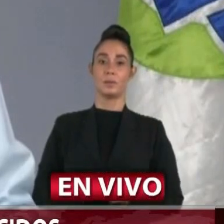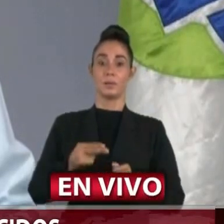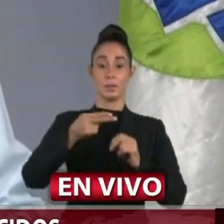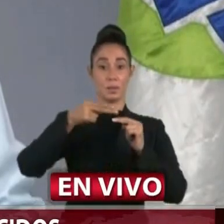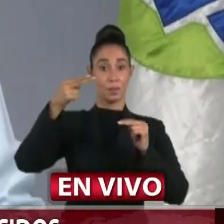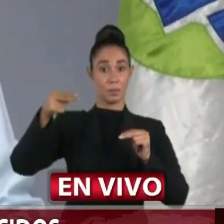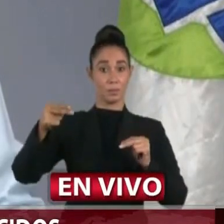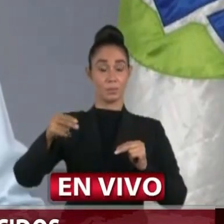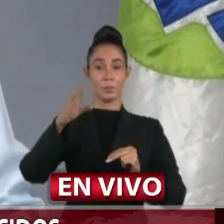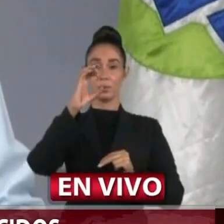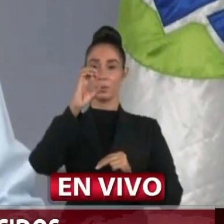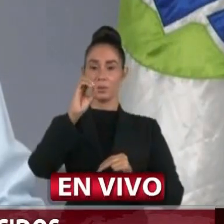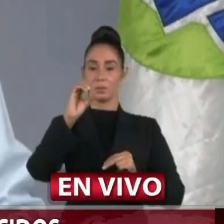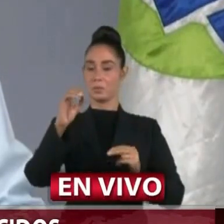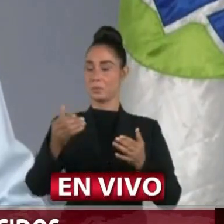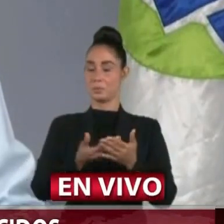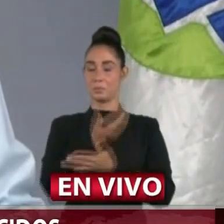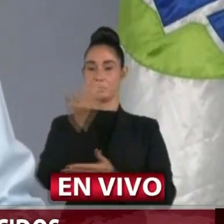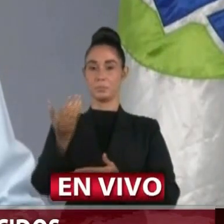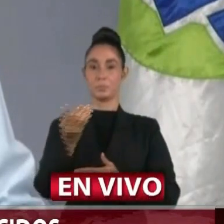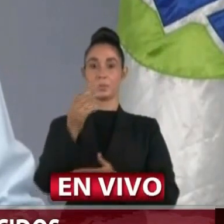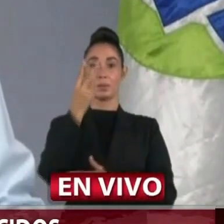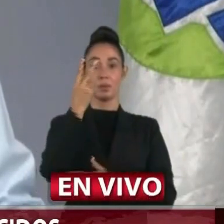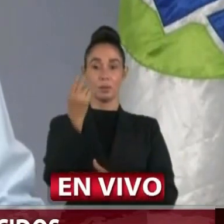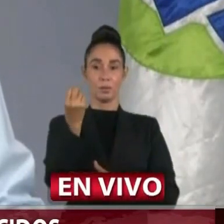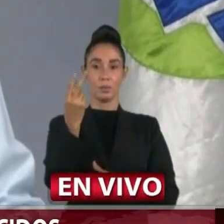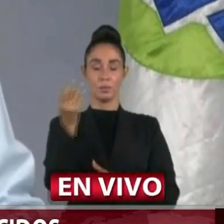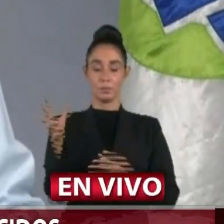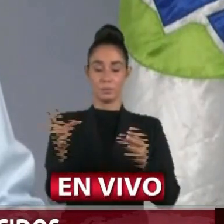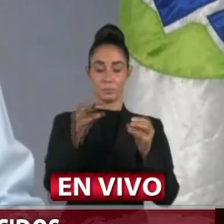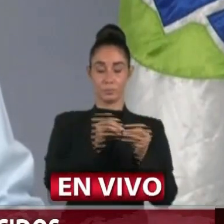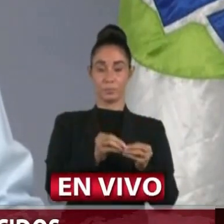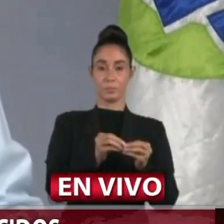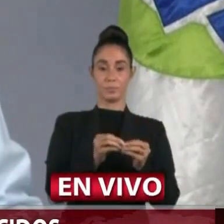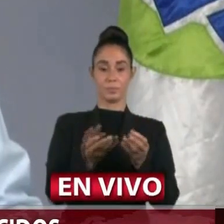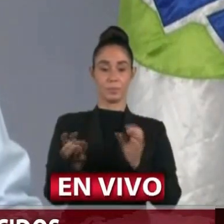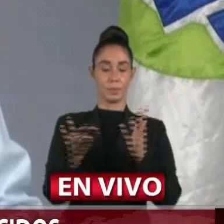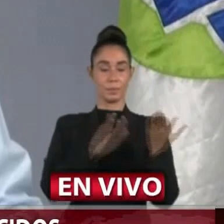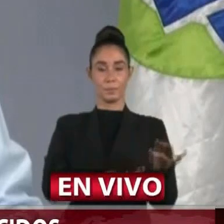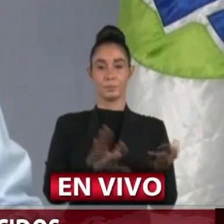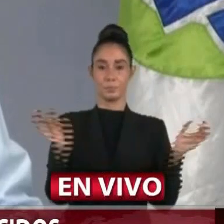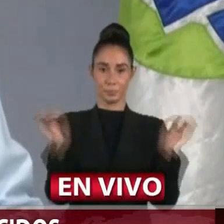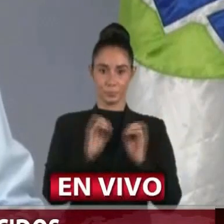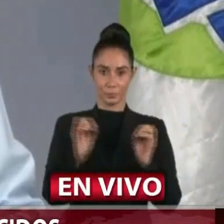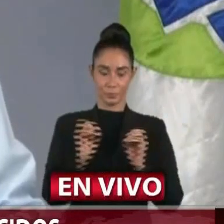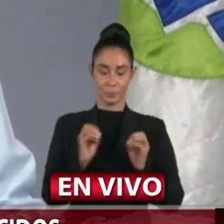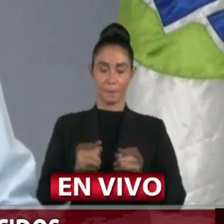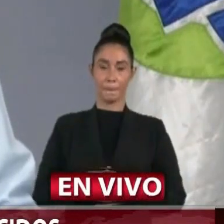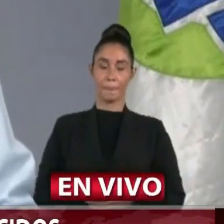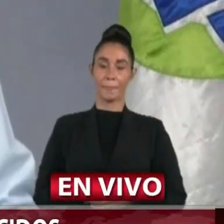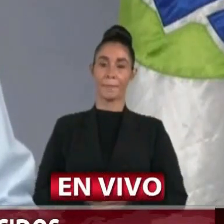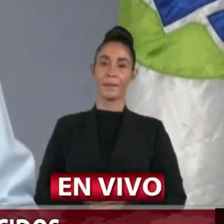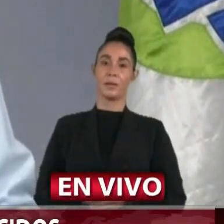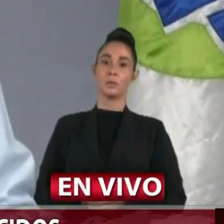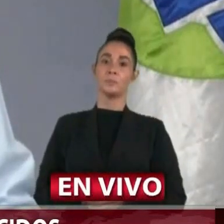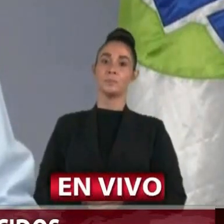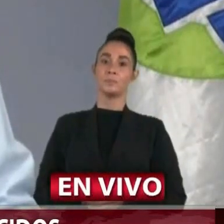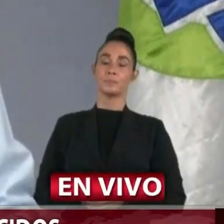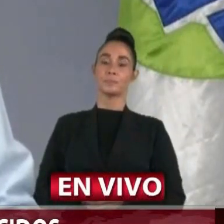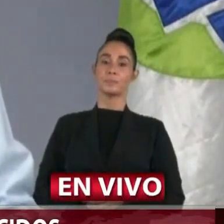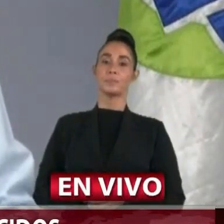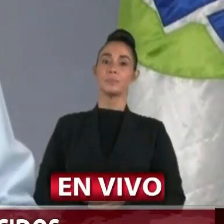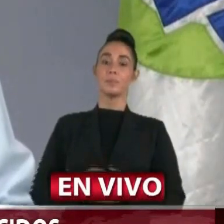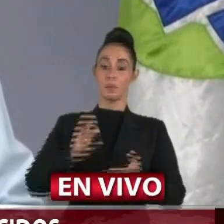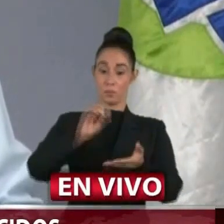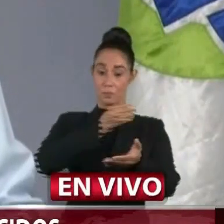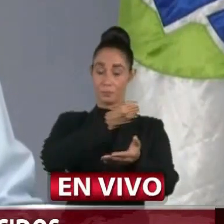Mayor, 0 casos nuevos, 12 acumulados, ningún fallecimiento. San José de